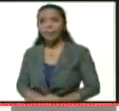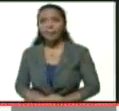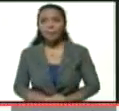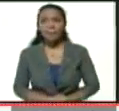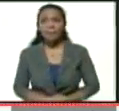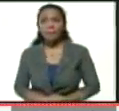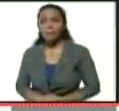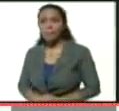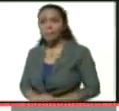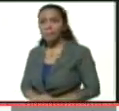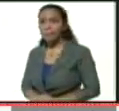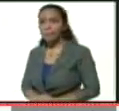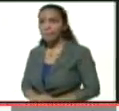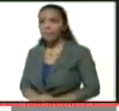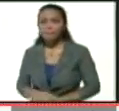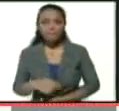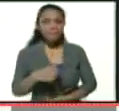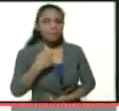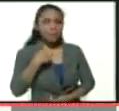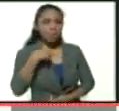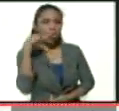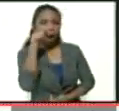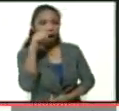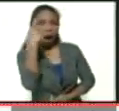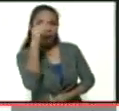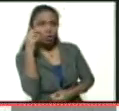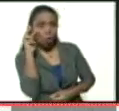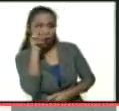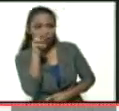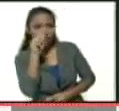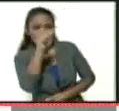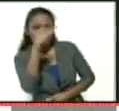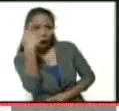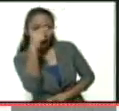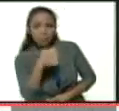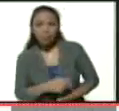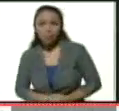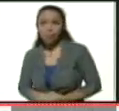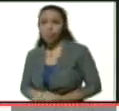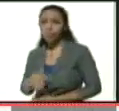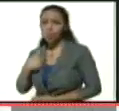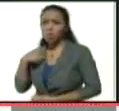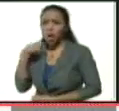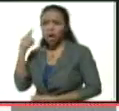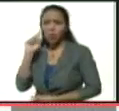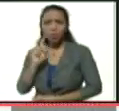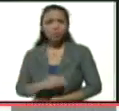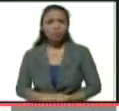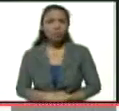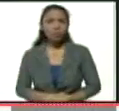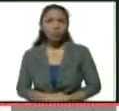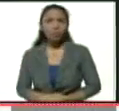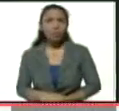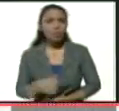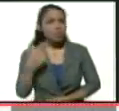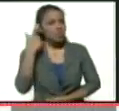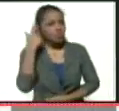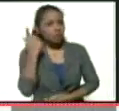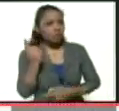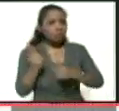Yo lo leí. Por aquí lo tenía. Yo lo leí. Aquí está uno, pero no habla de este, por este